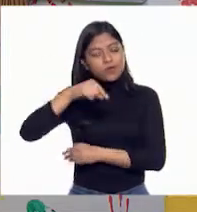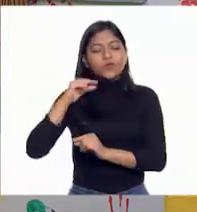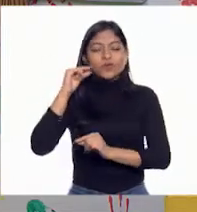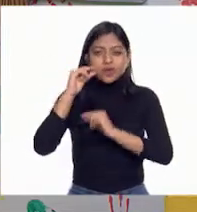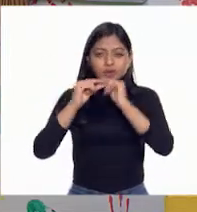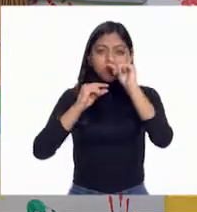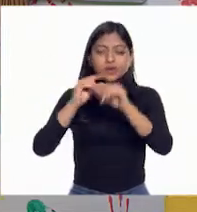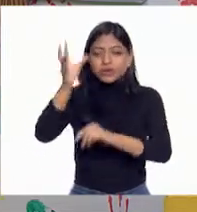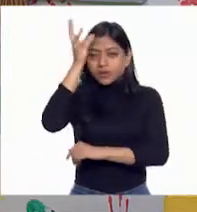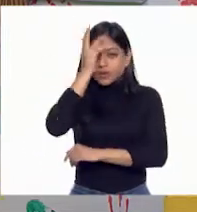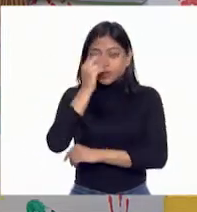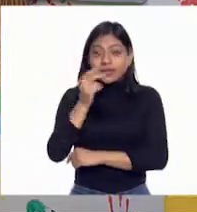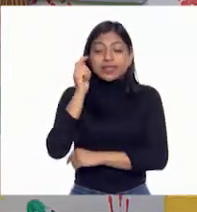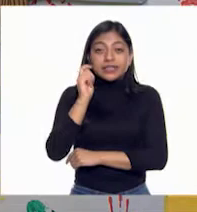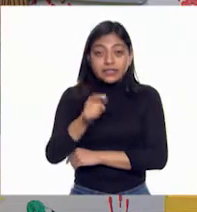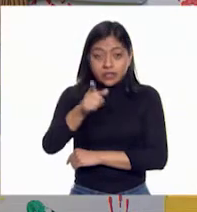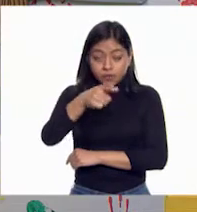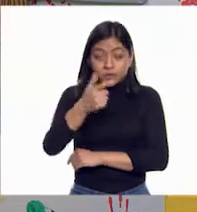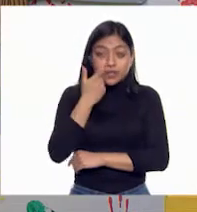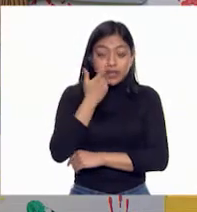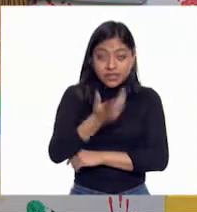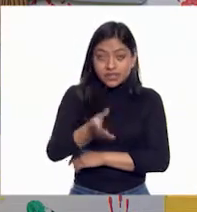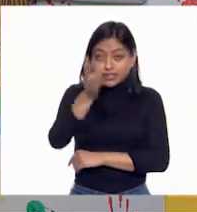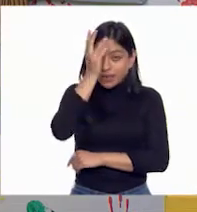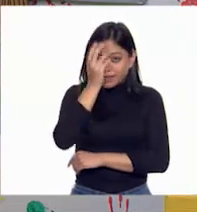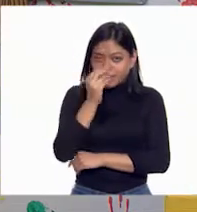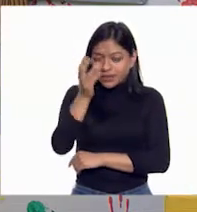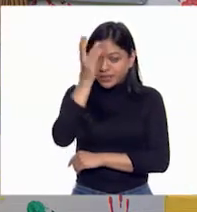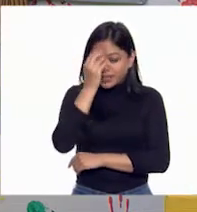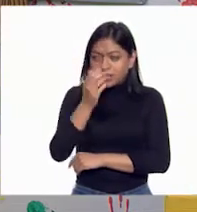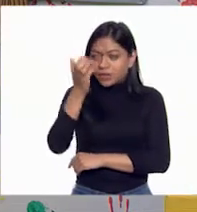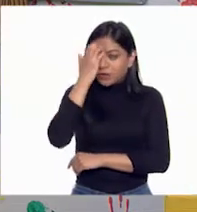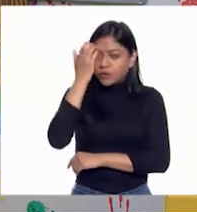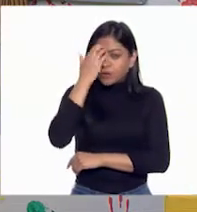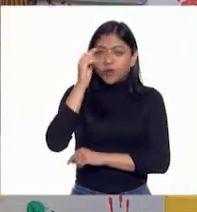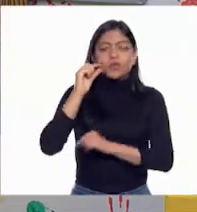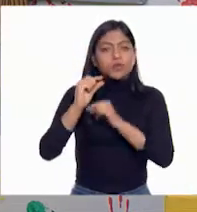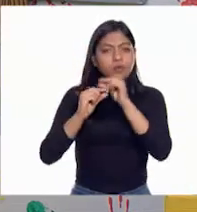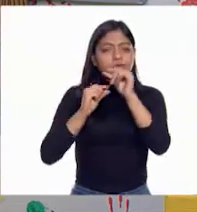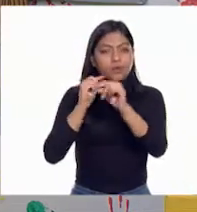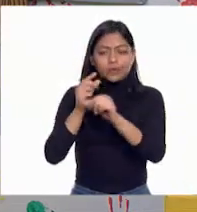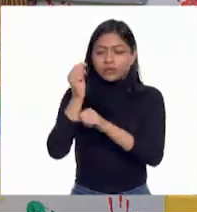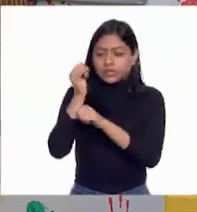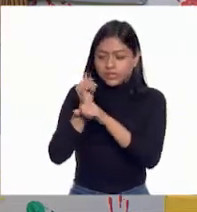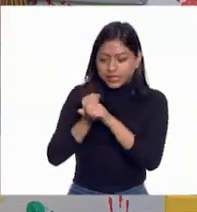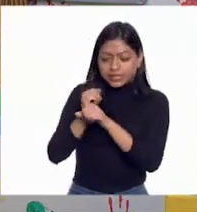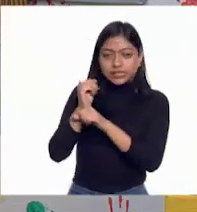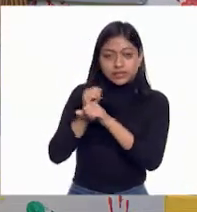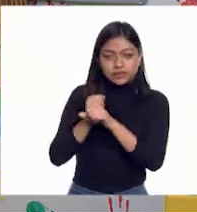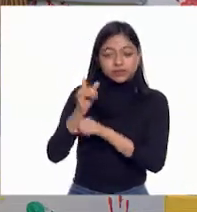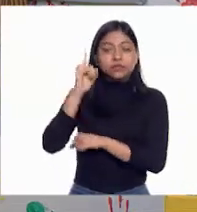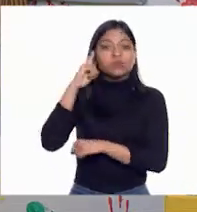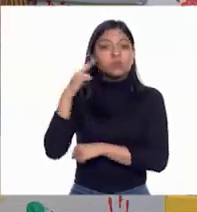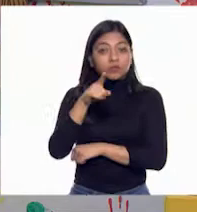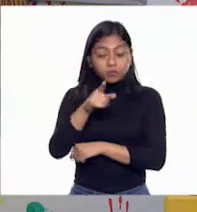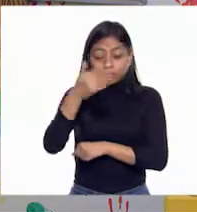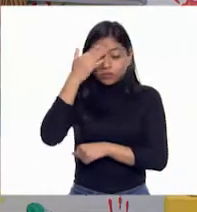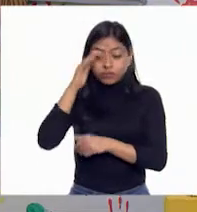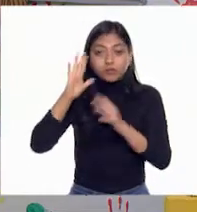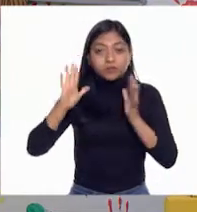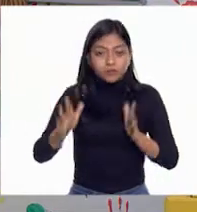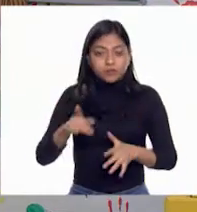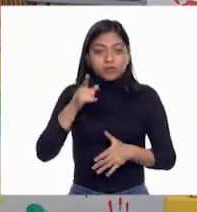es necesario el conocimiento profundo de los problemas ambientales, porque solo de esa forma podremos transformar